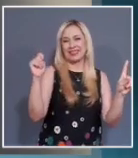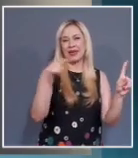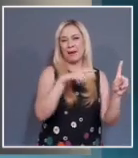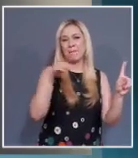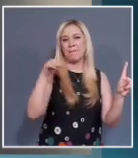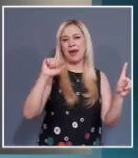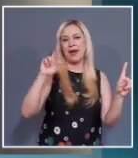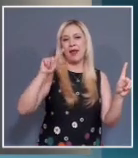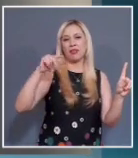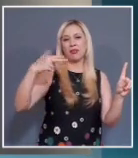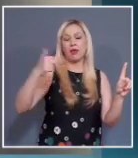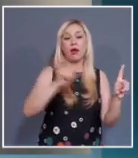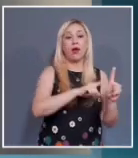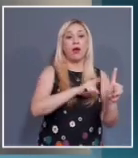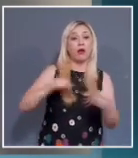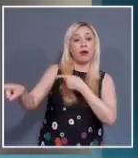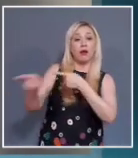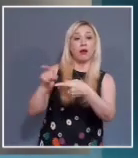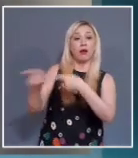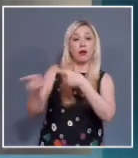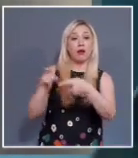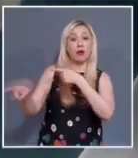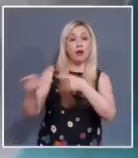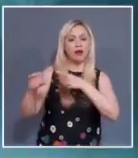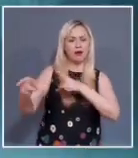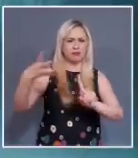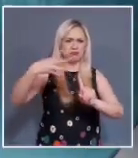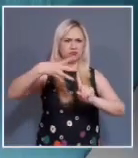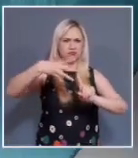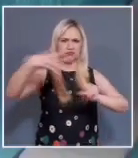odio en contra de la comunidad de la diversidad sexual.